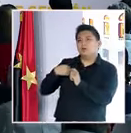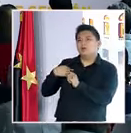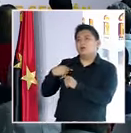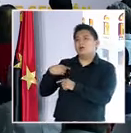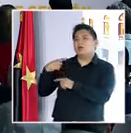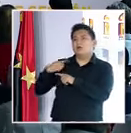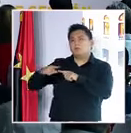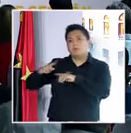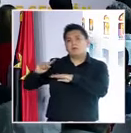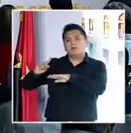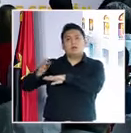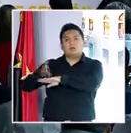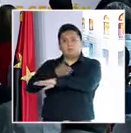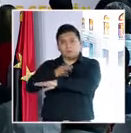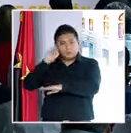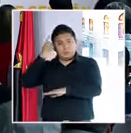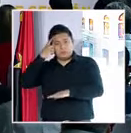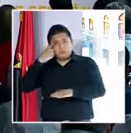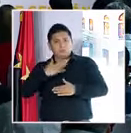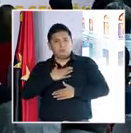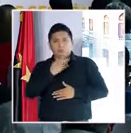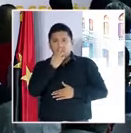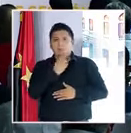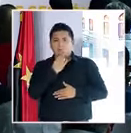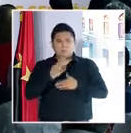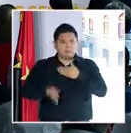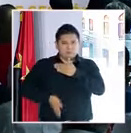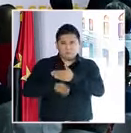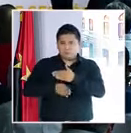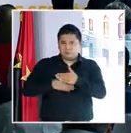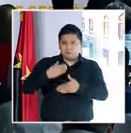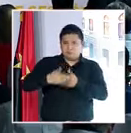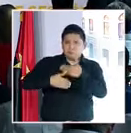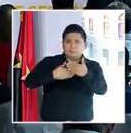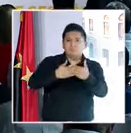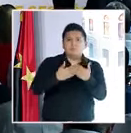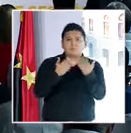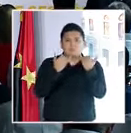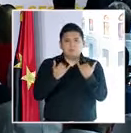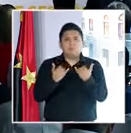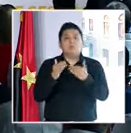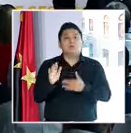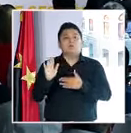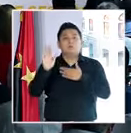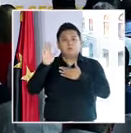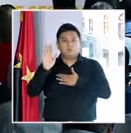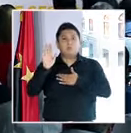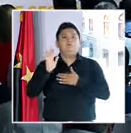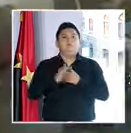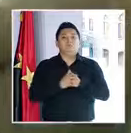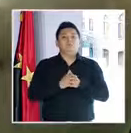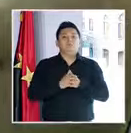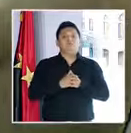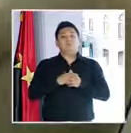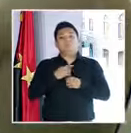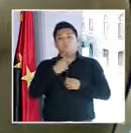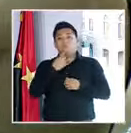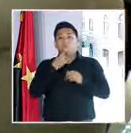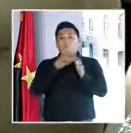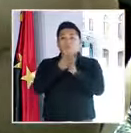que nos ha correspondido sacar adelante, pero que hoy, como me comprometí, puedo